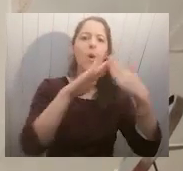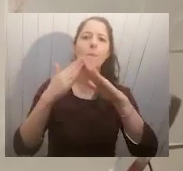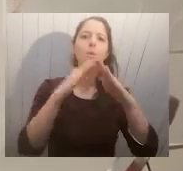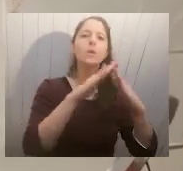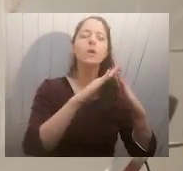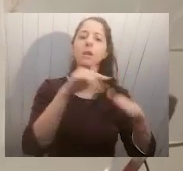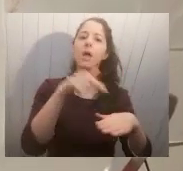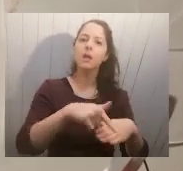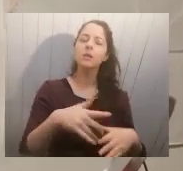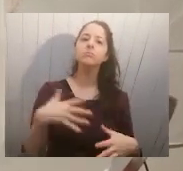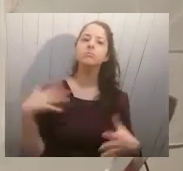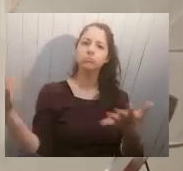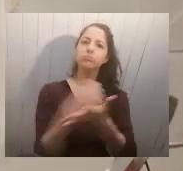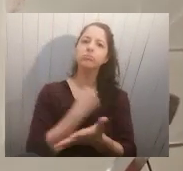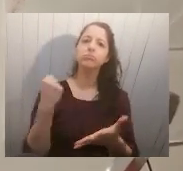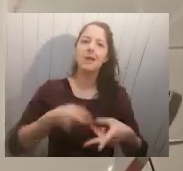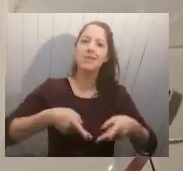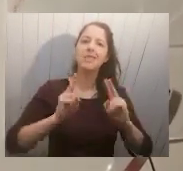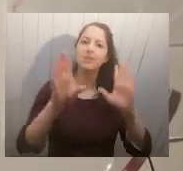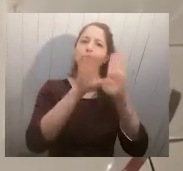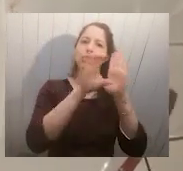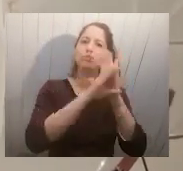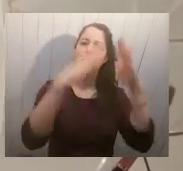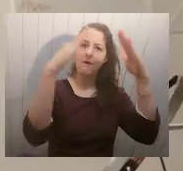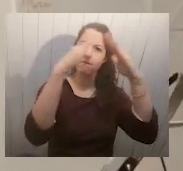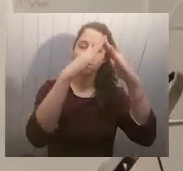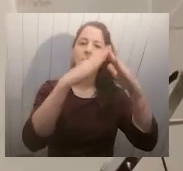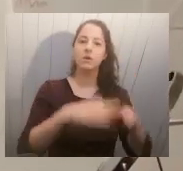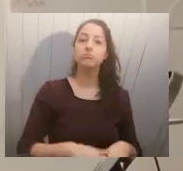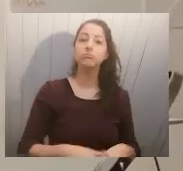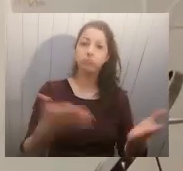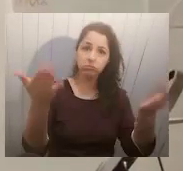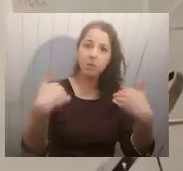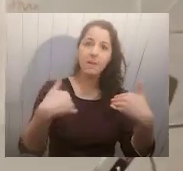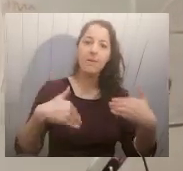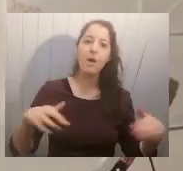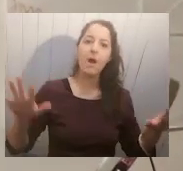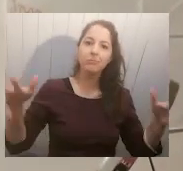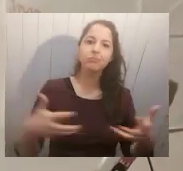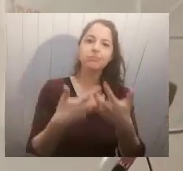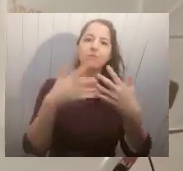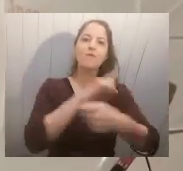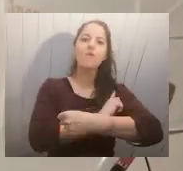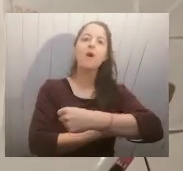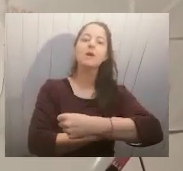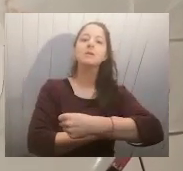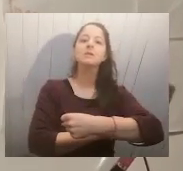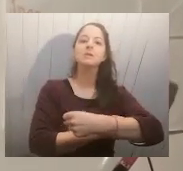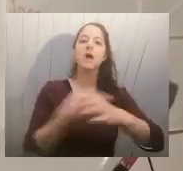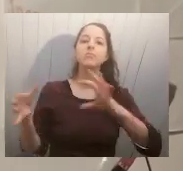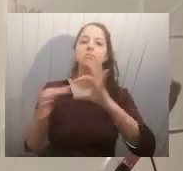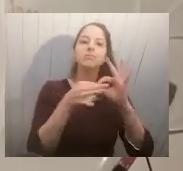y protagonizar la conquista del derecho constitucional a la vivienda. Las llamamos a articular una fuerza que nos permita acabar con la